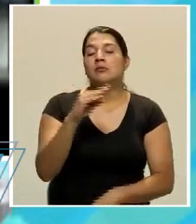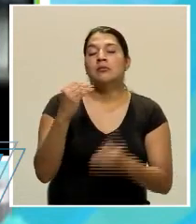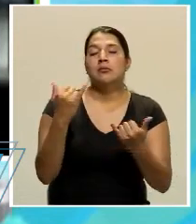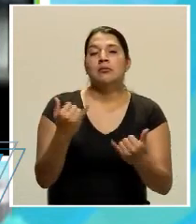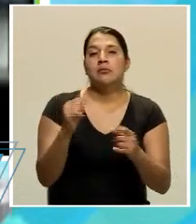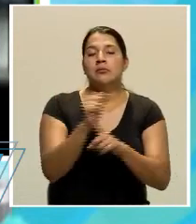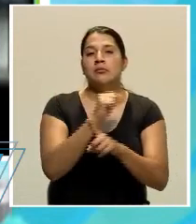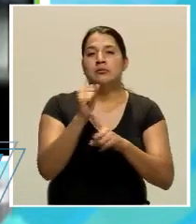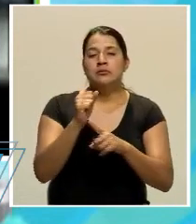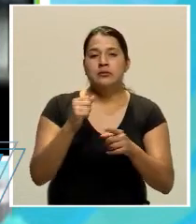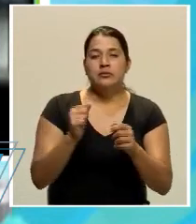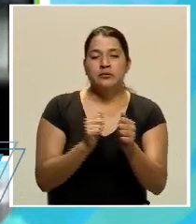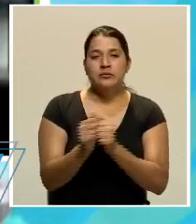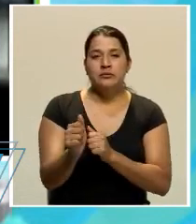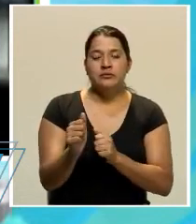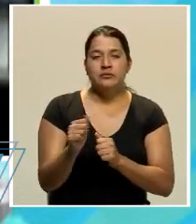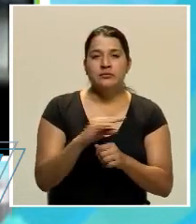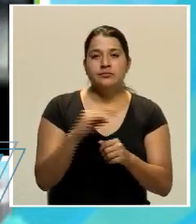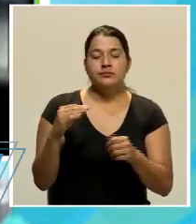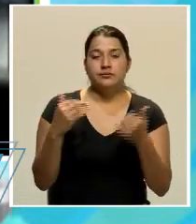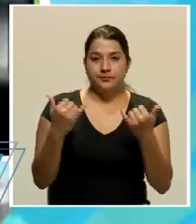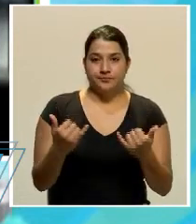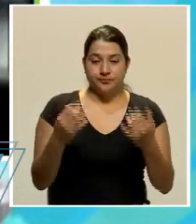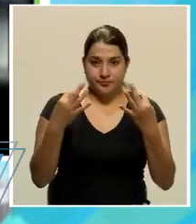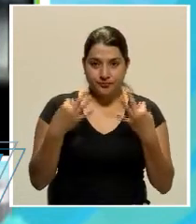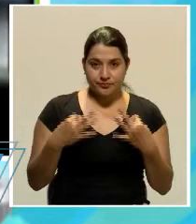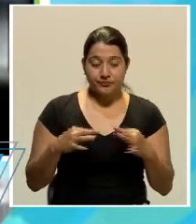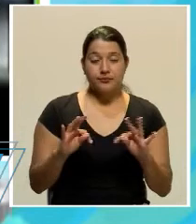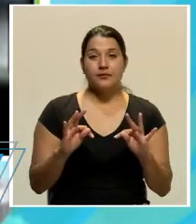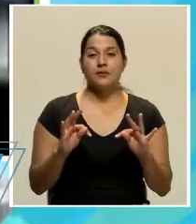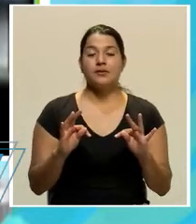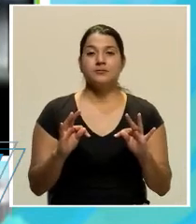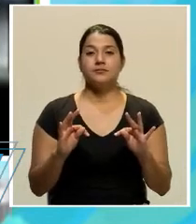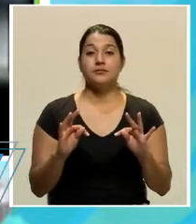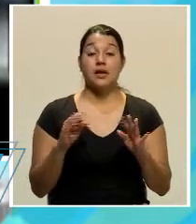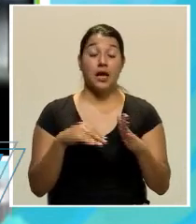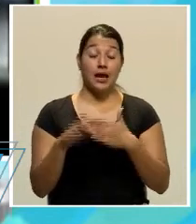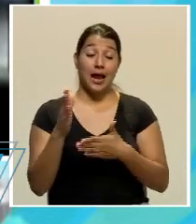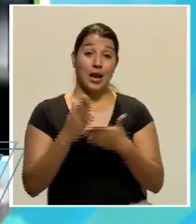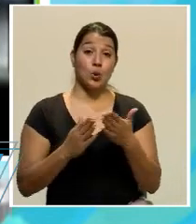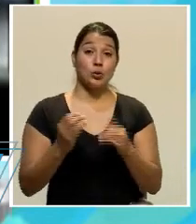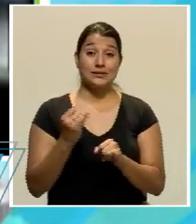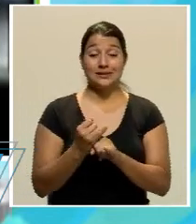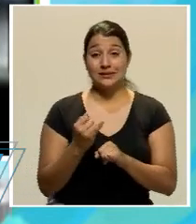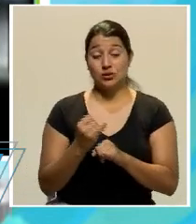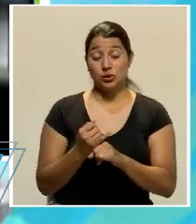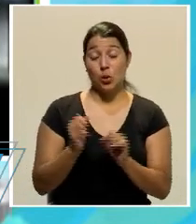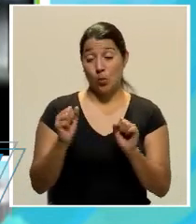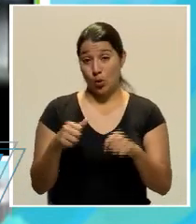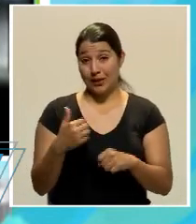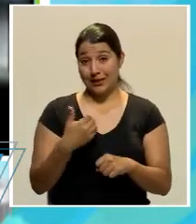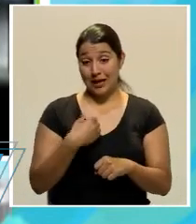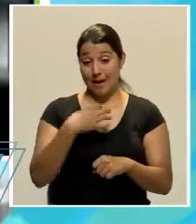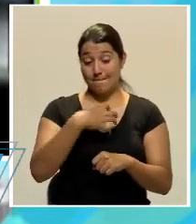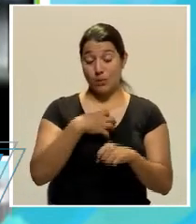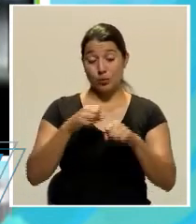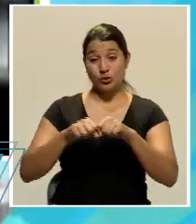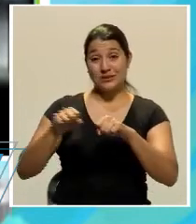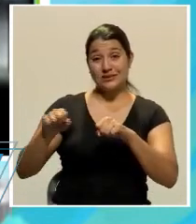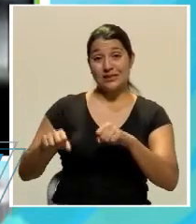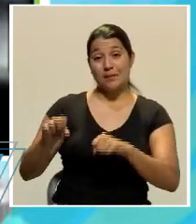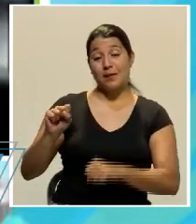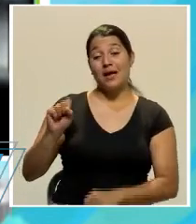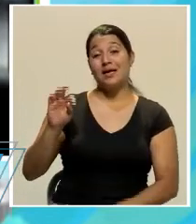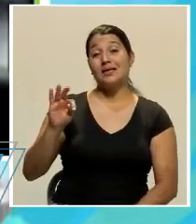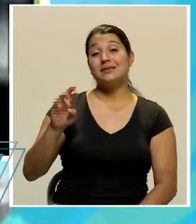superada. Después ahora se están intentando en algunas instituciones generar las propias plataformas de streaming